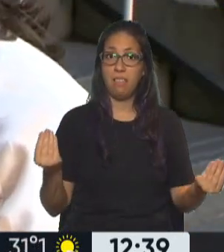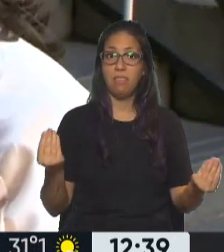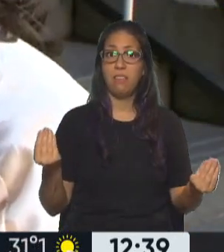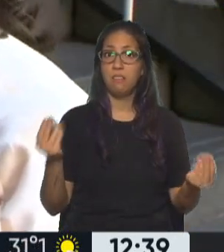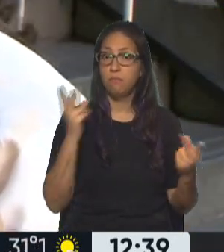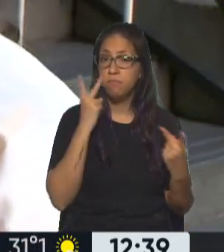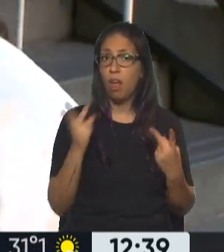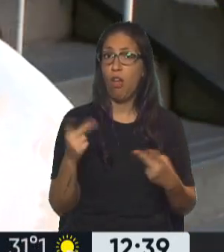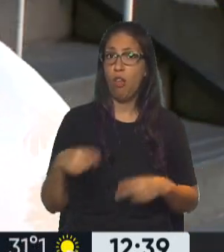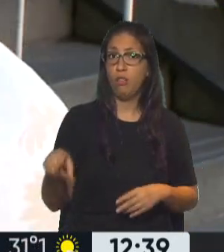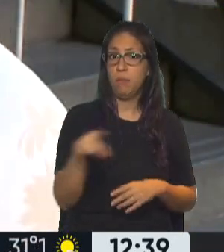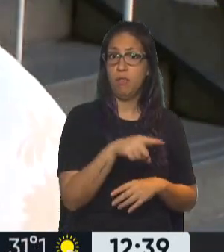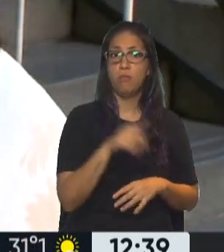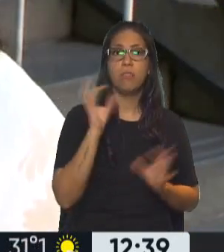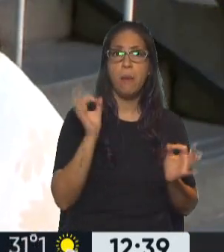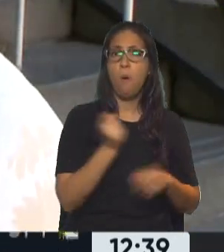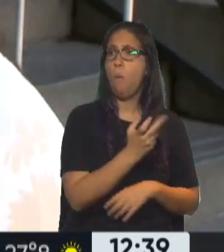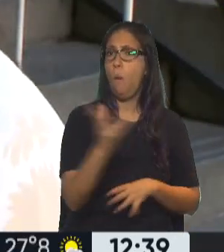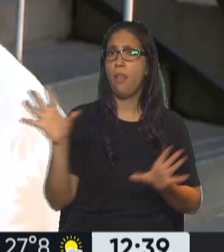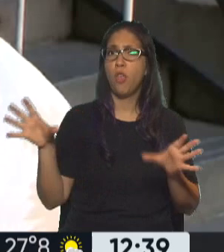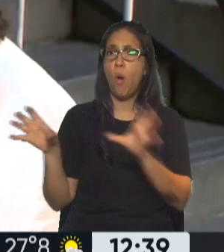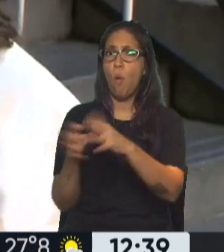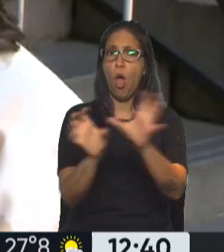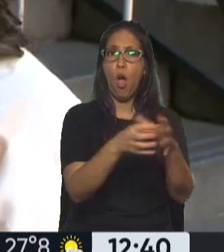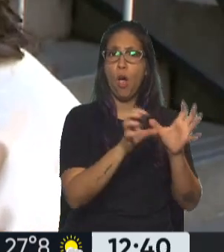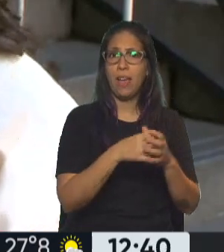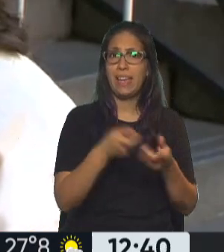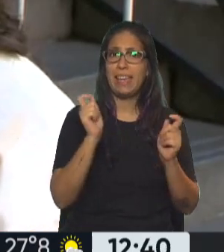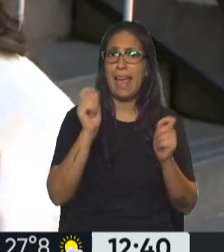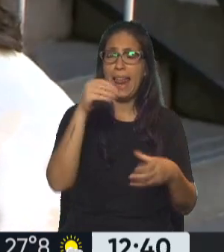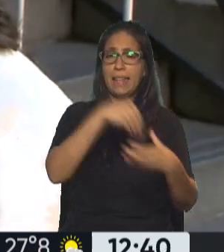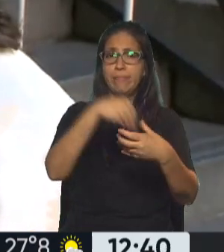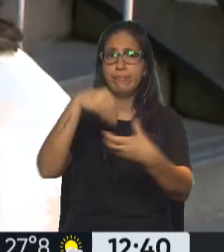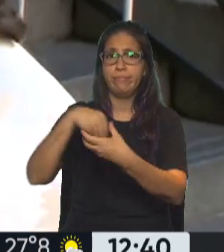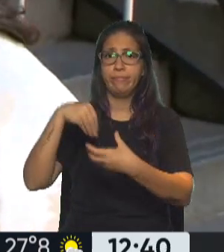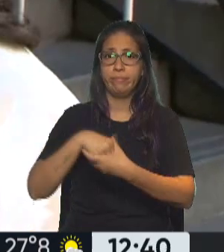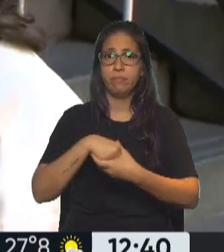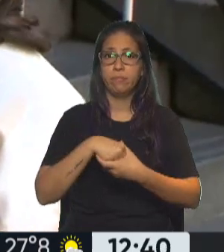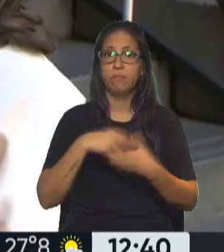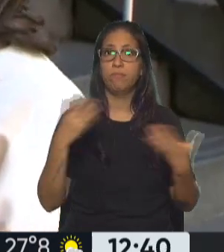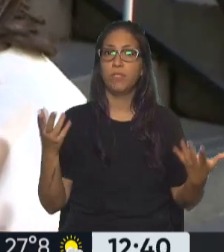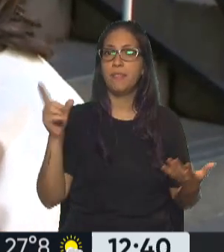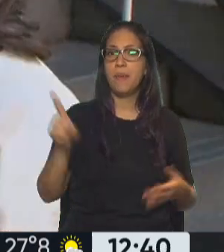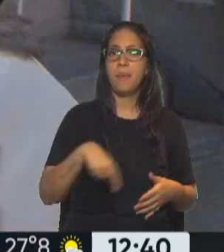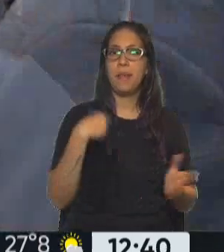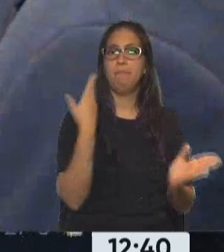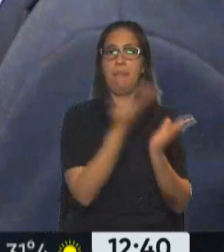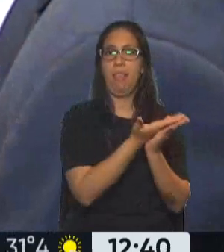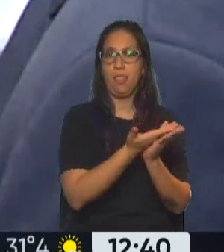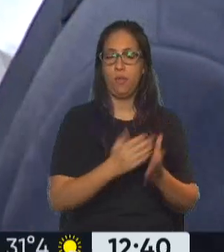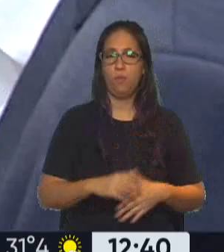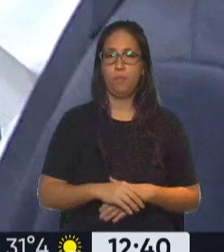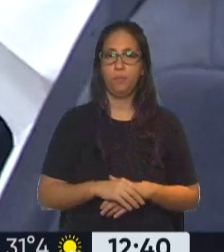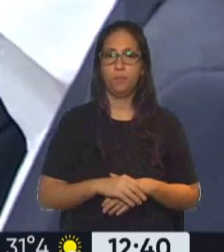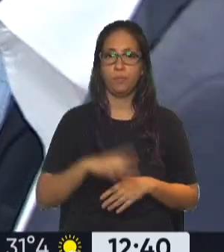en cuenta la cantidad de bloques que hay, los integrantes de cada bloque, y creo que en consonancia con eso es que se va a elevar el pedido.